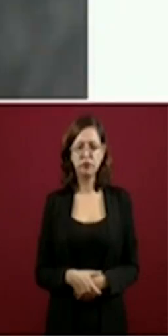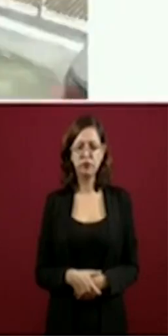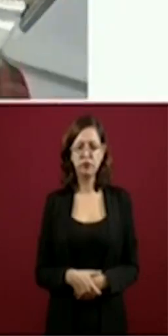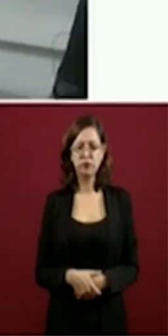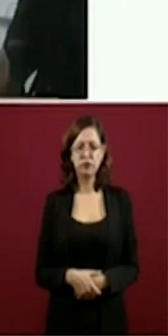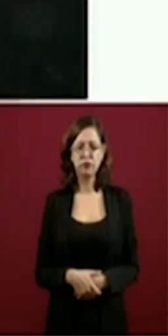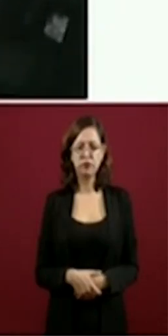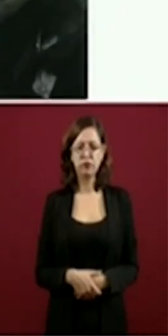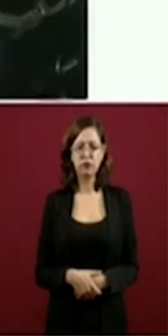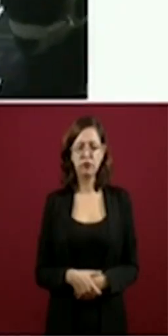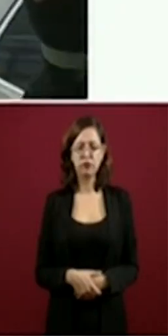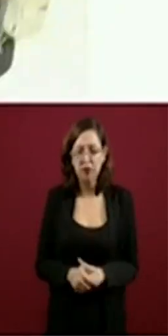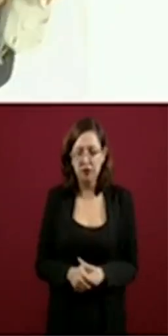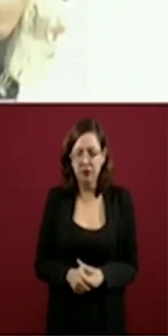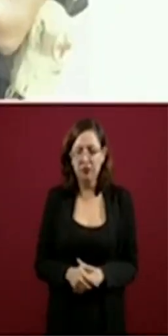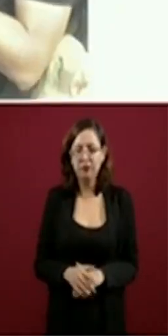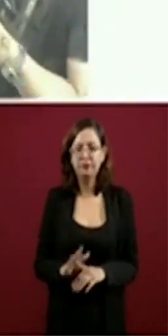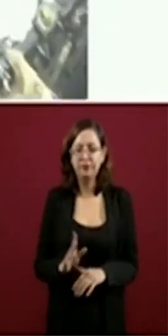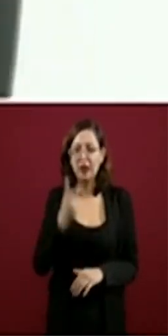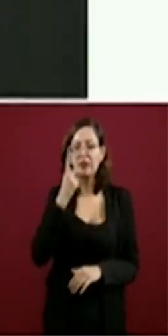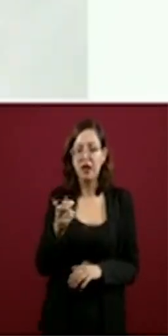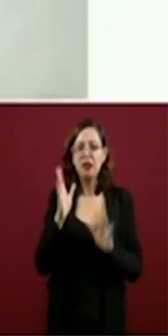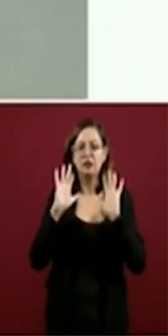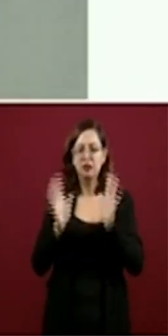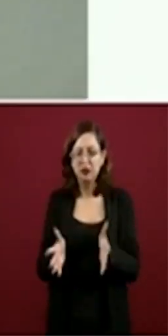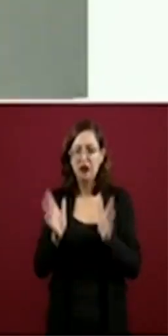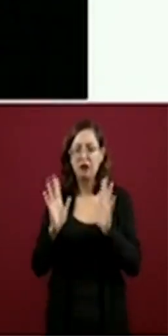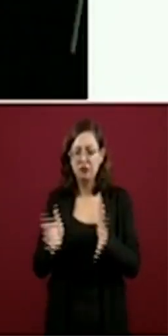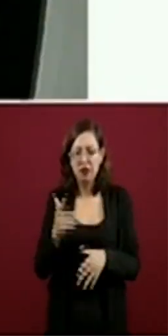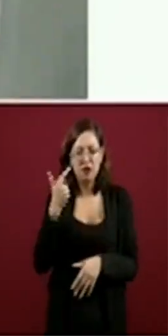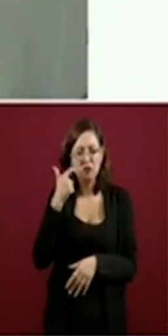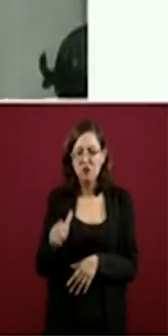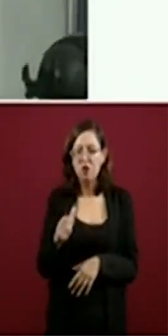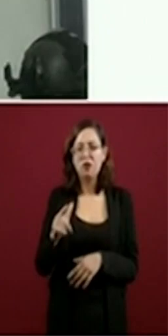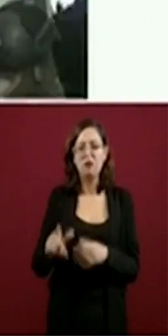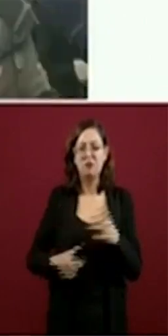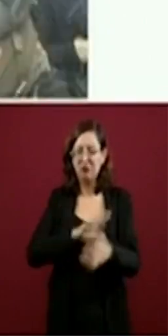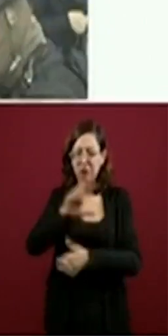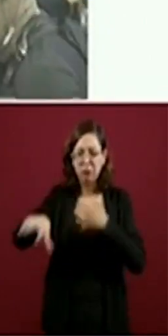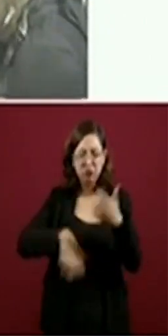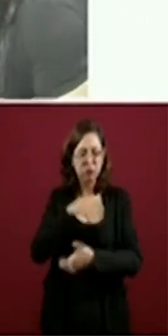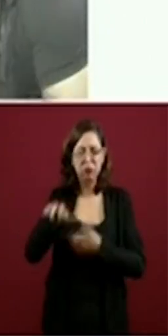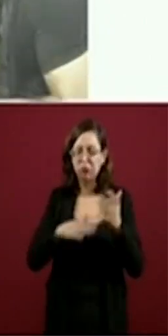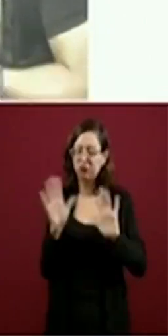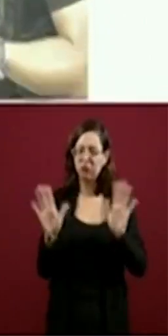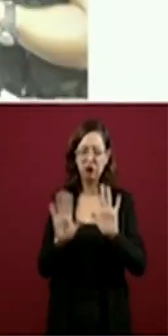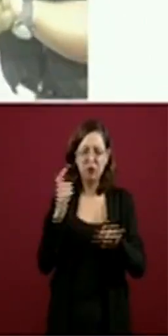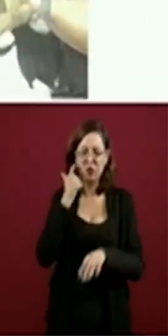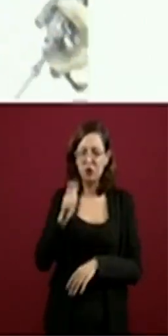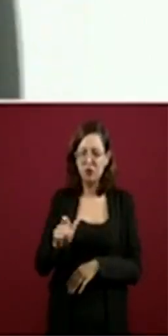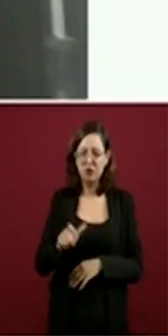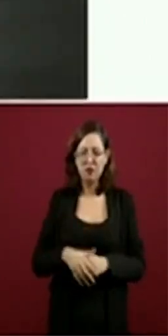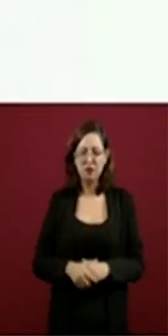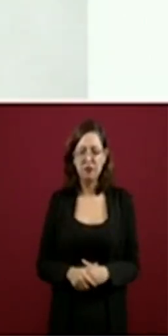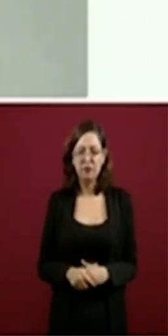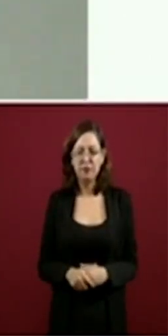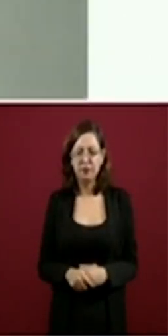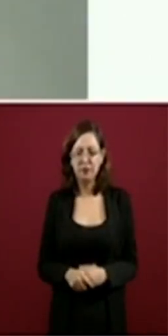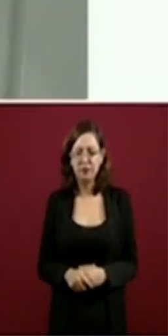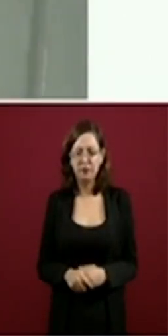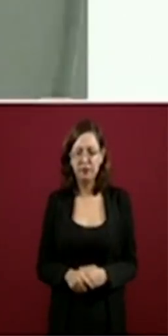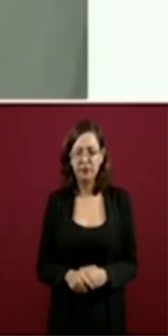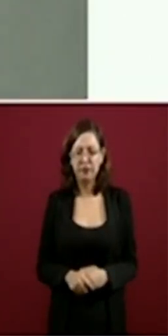metanfetamina y marihuana la petición de extradición aún no ha sido confirmado oficialmente ni por México ni por Estados Unidos